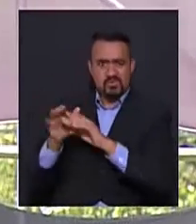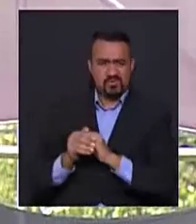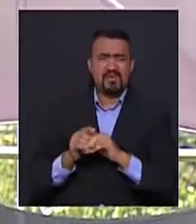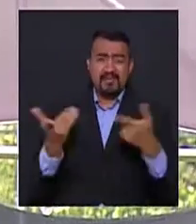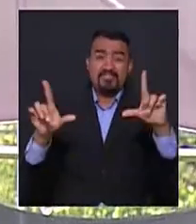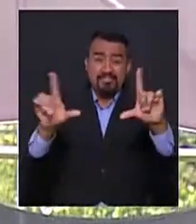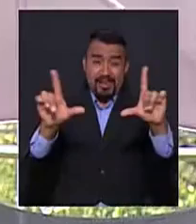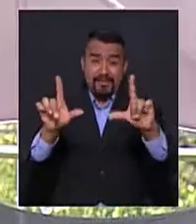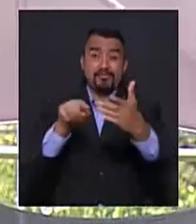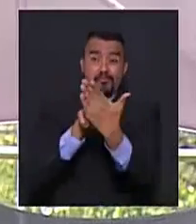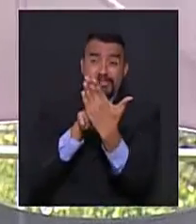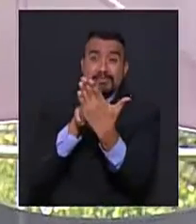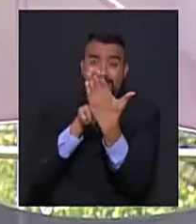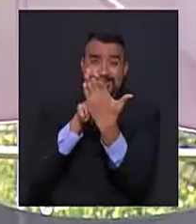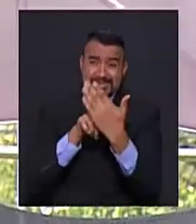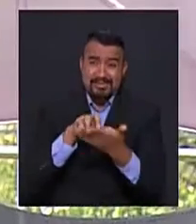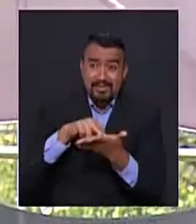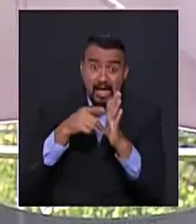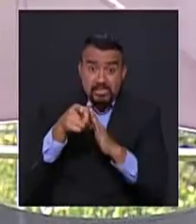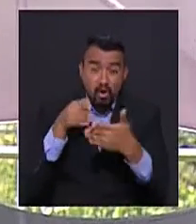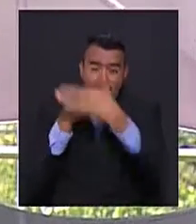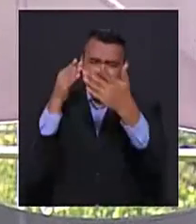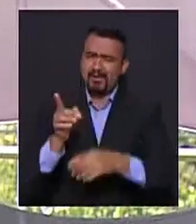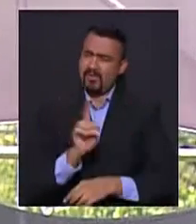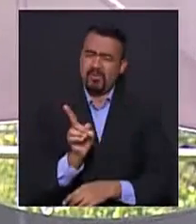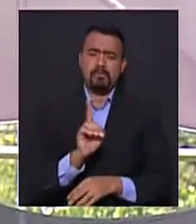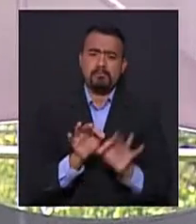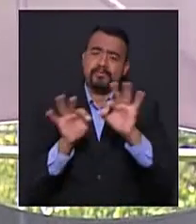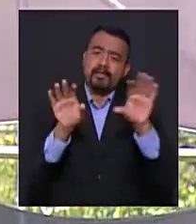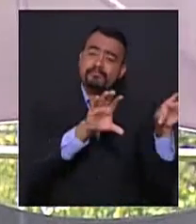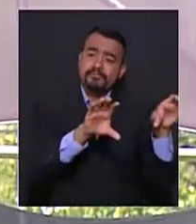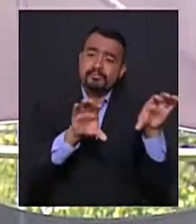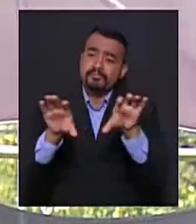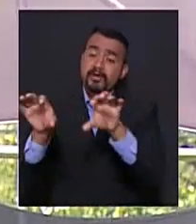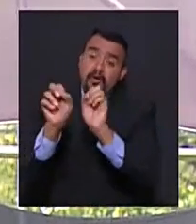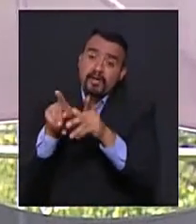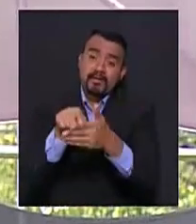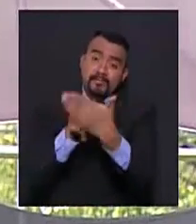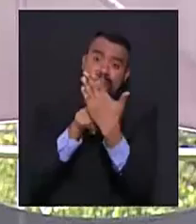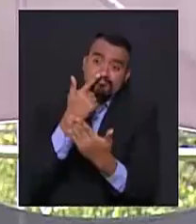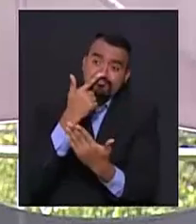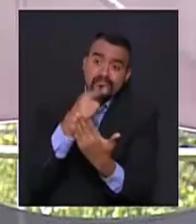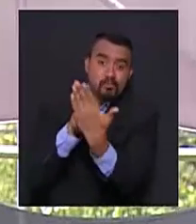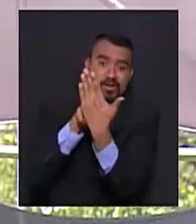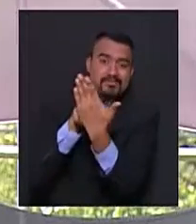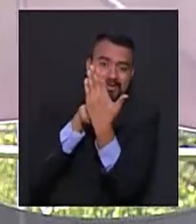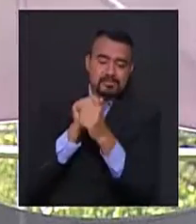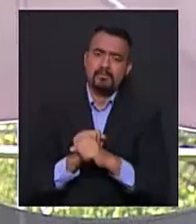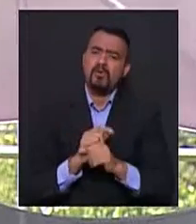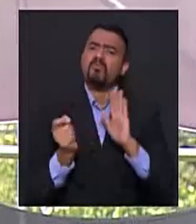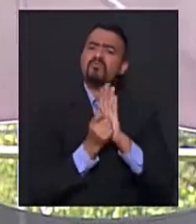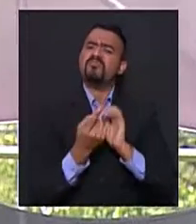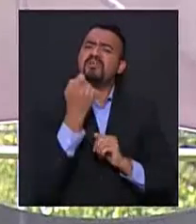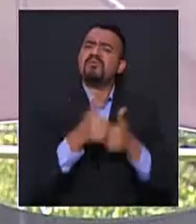las novelas y las series no son los enemigos. Se tiene que seguir contando la historia desde esas narrativas, del lado de las víctimas